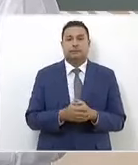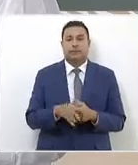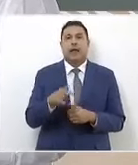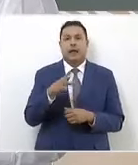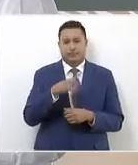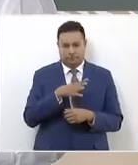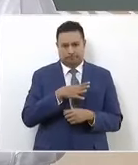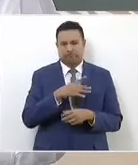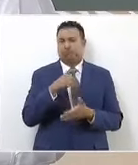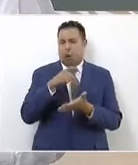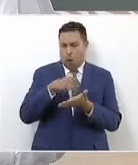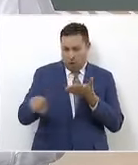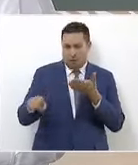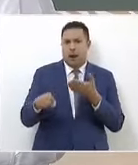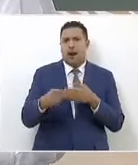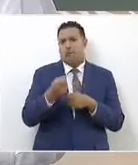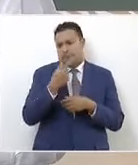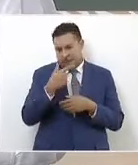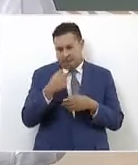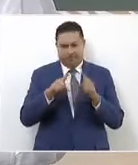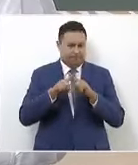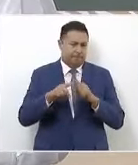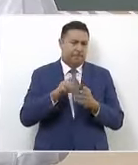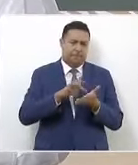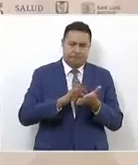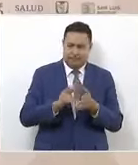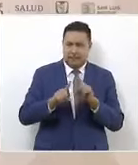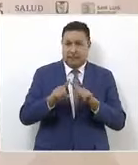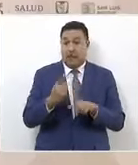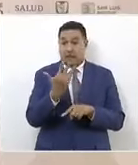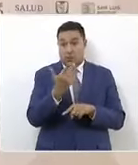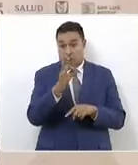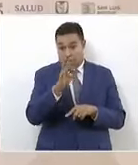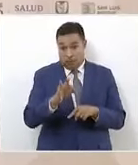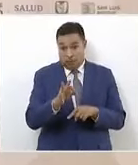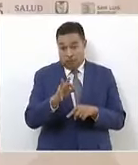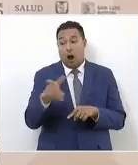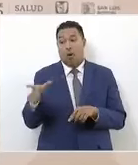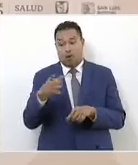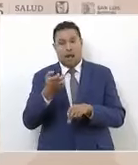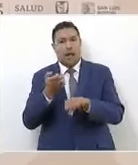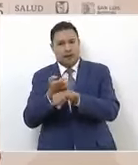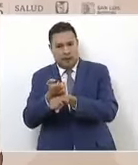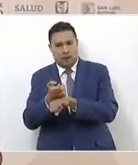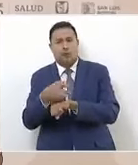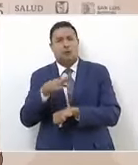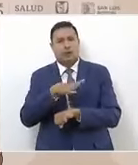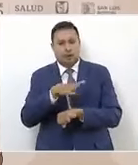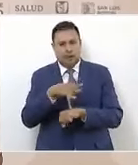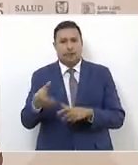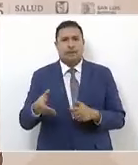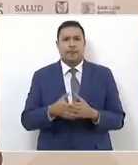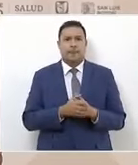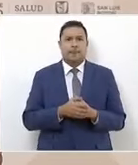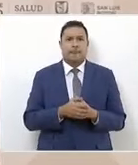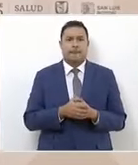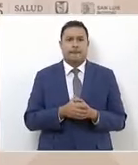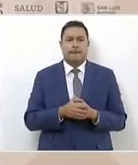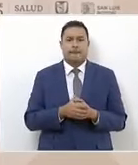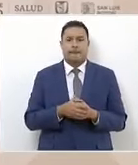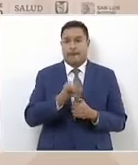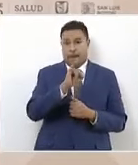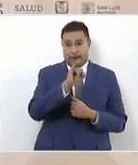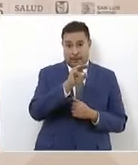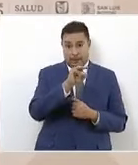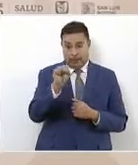abastos de 50, de 60%. Ya tenemos estados del programa